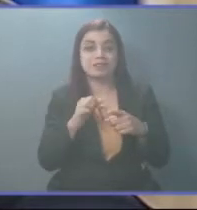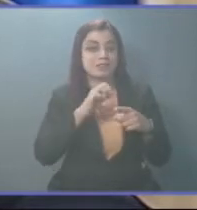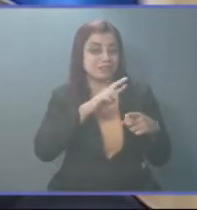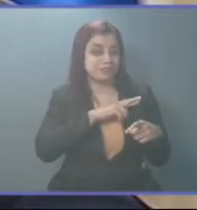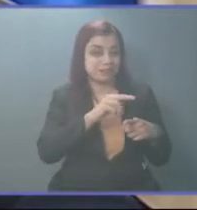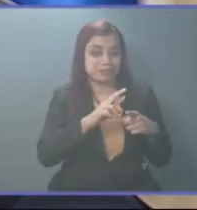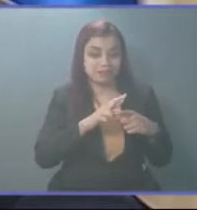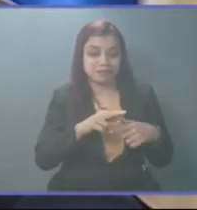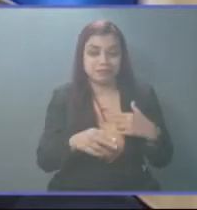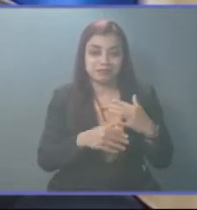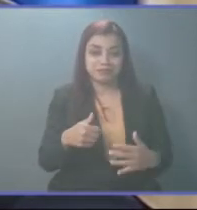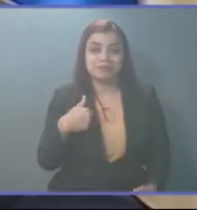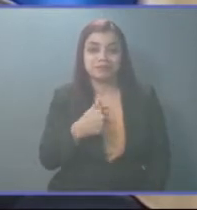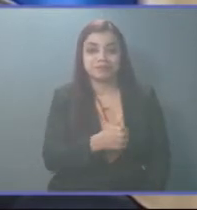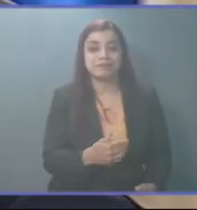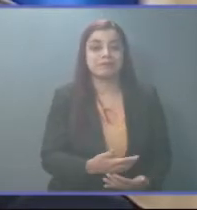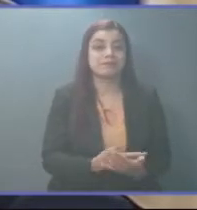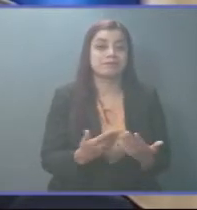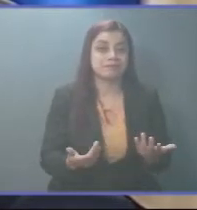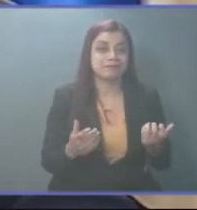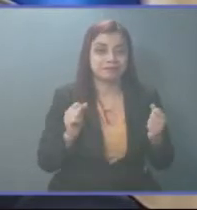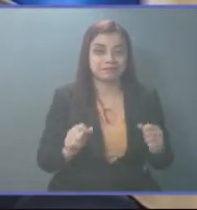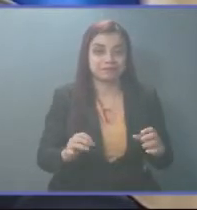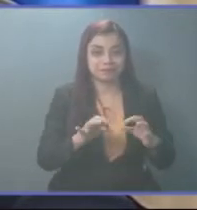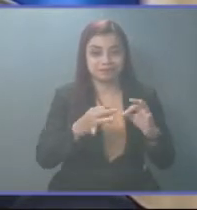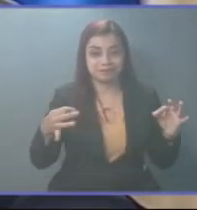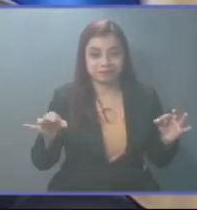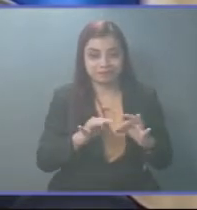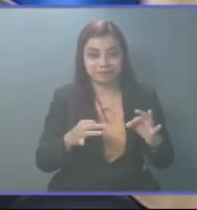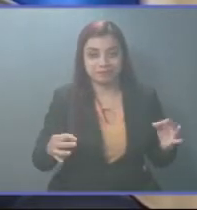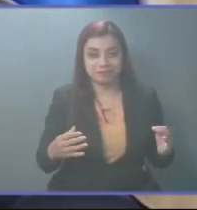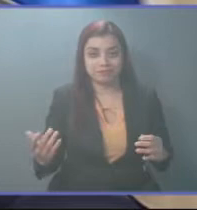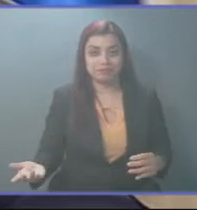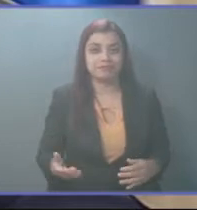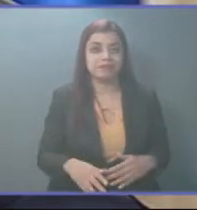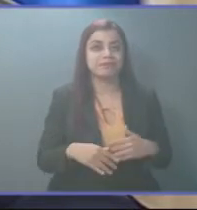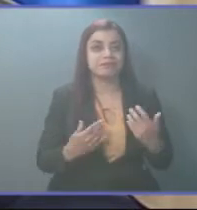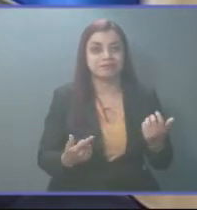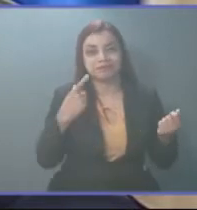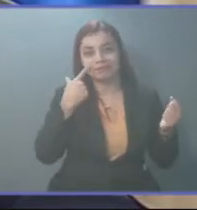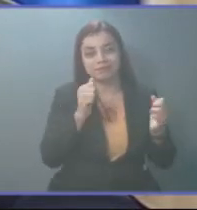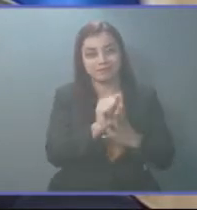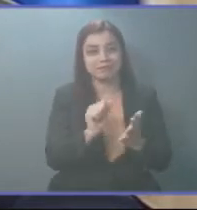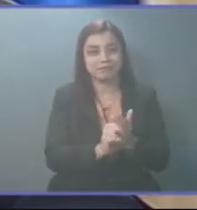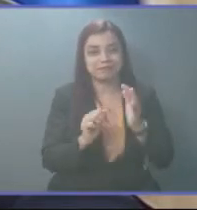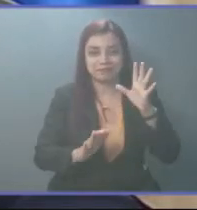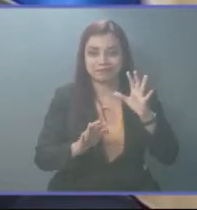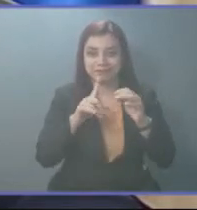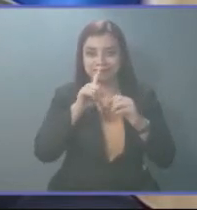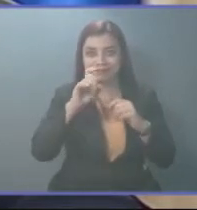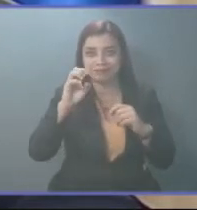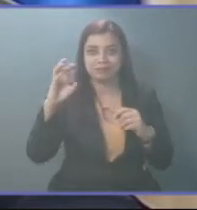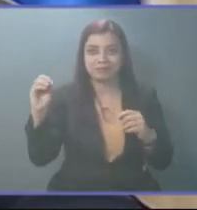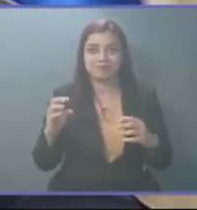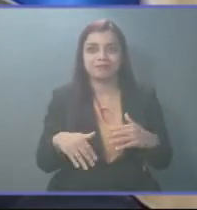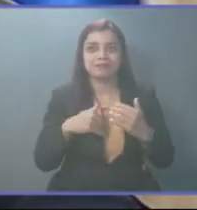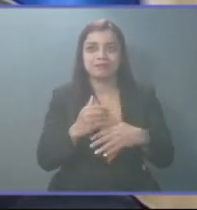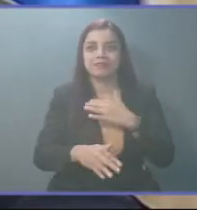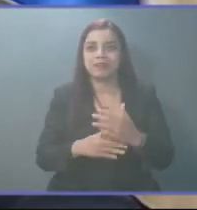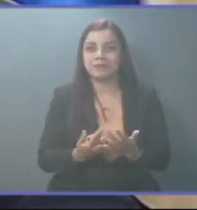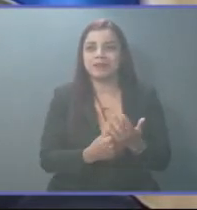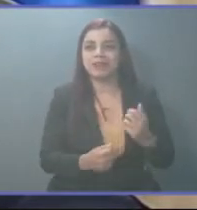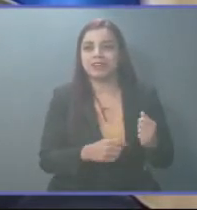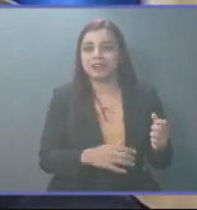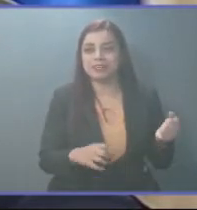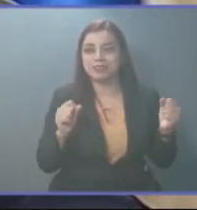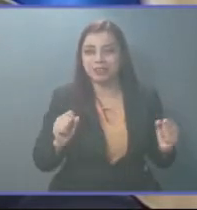Social, quedando la redacción de la siguiente forma. Artículo 100. En los procesos de licitación